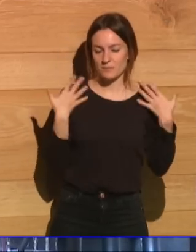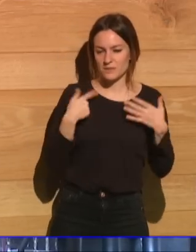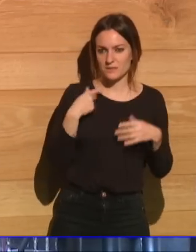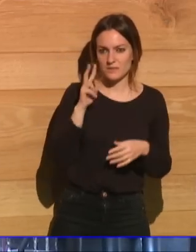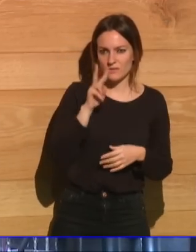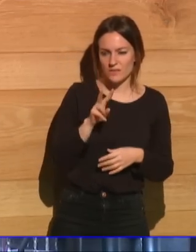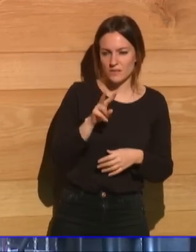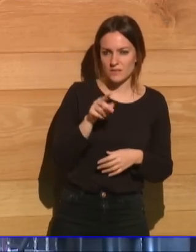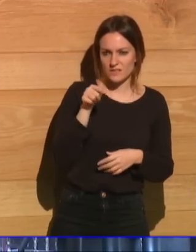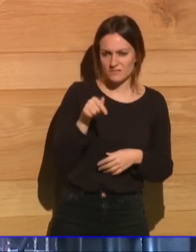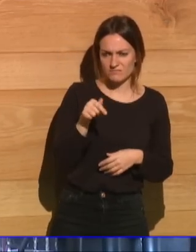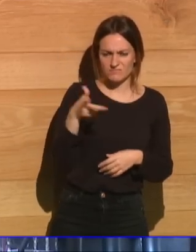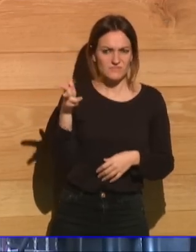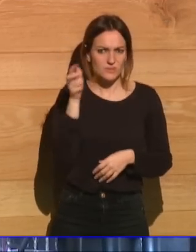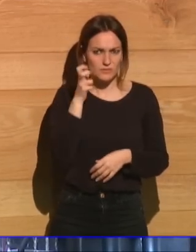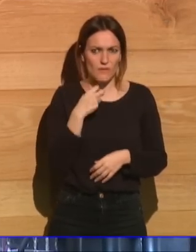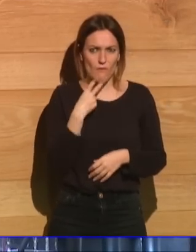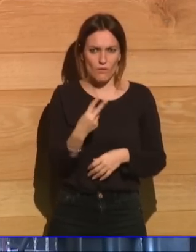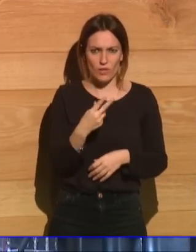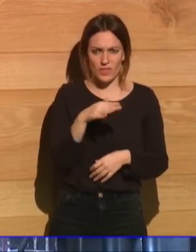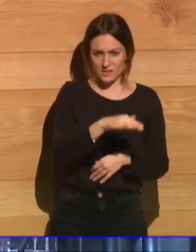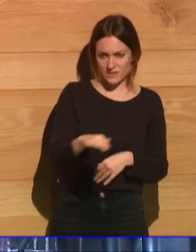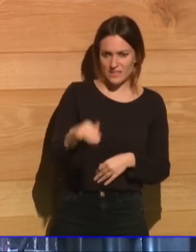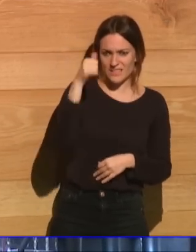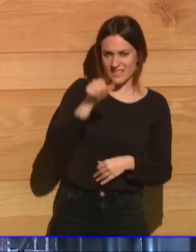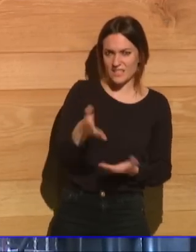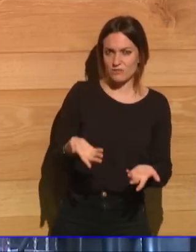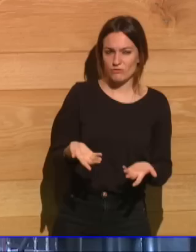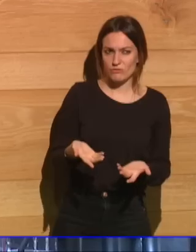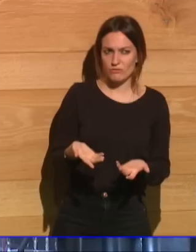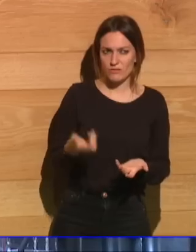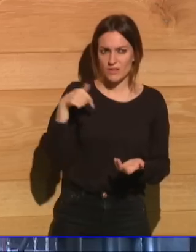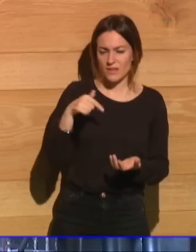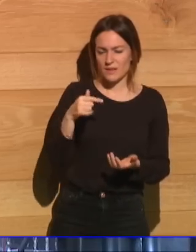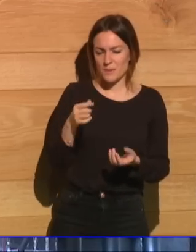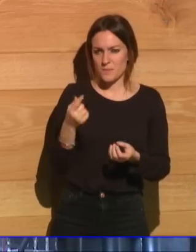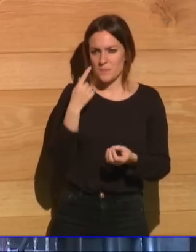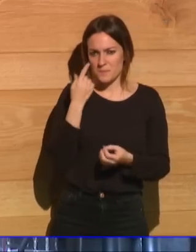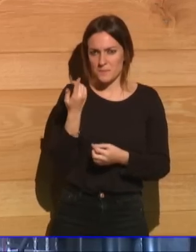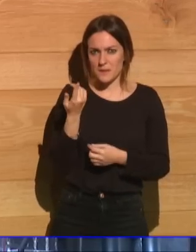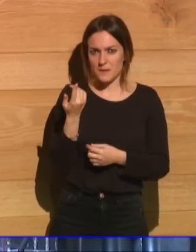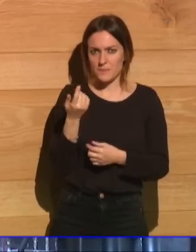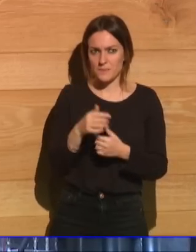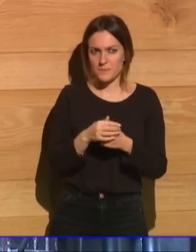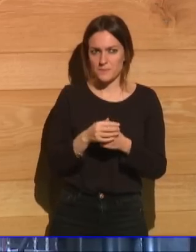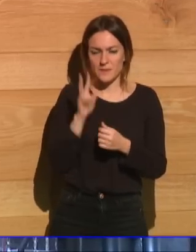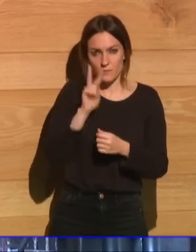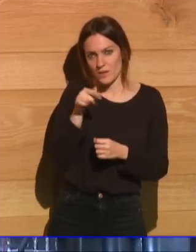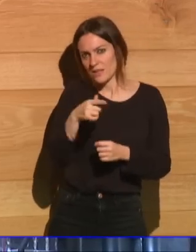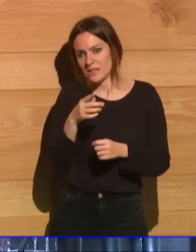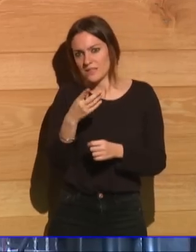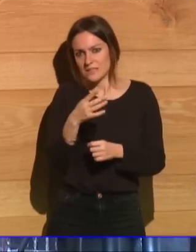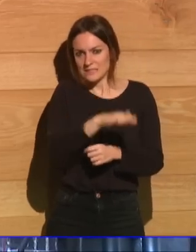cognitiva tan fuerte de estar escuchando la voz de un niño y a que aparezcan 4